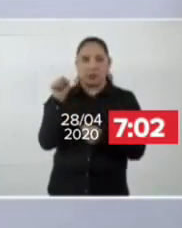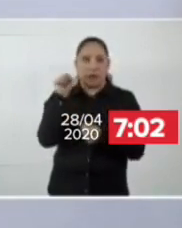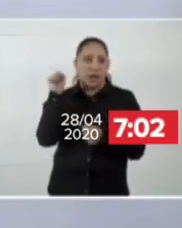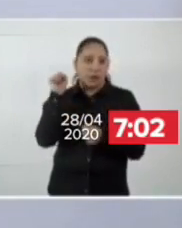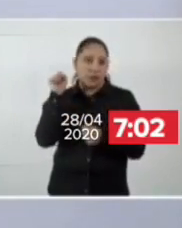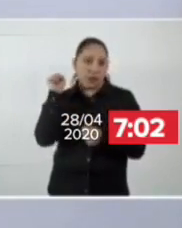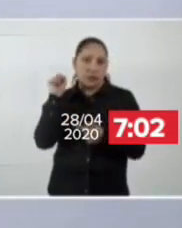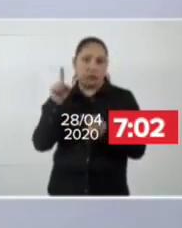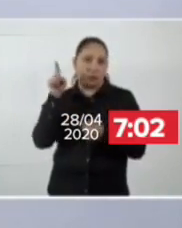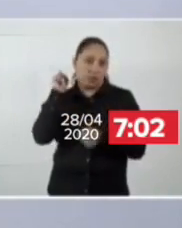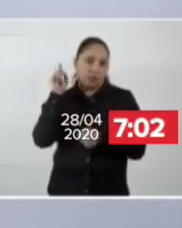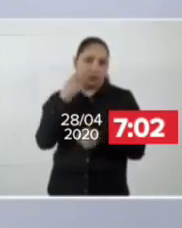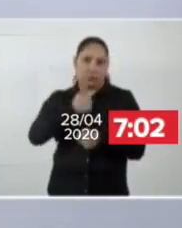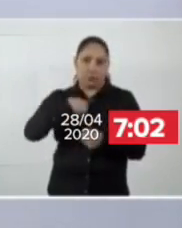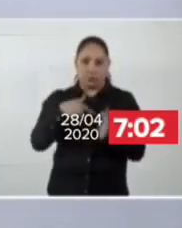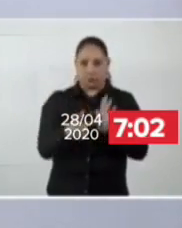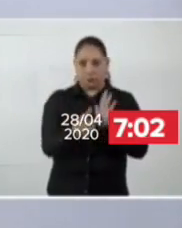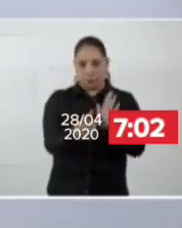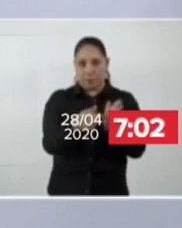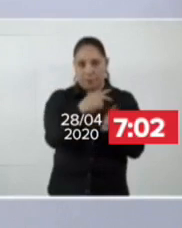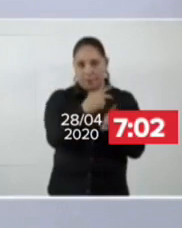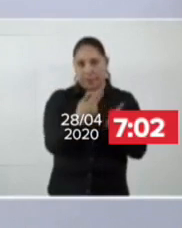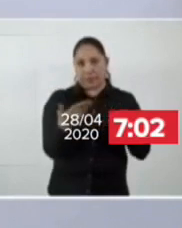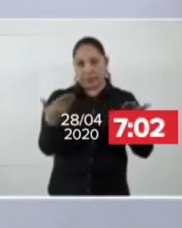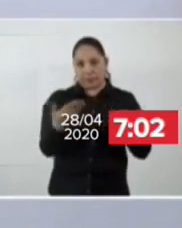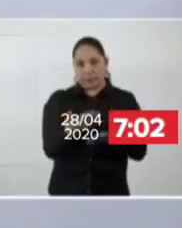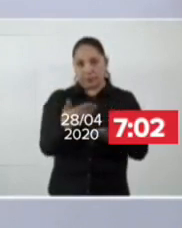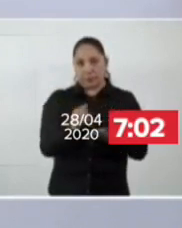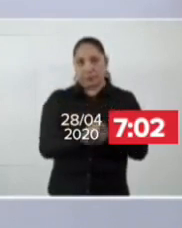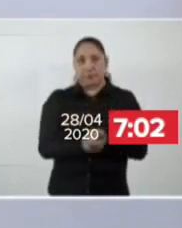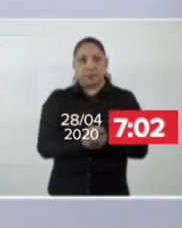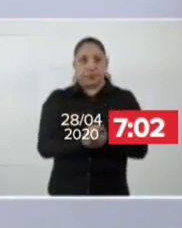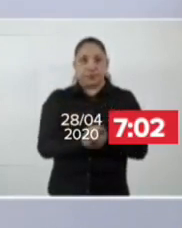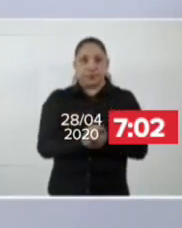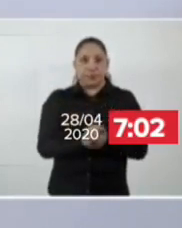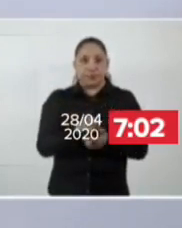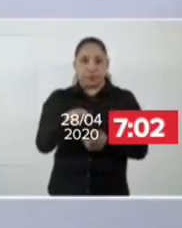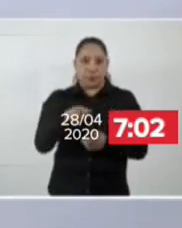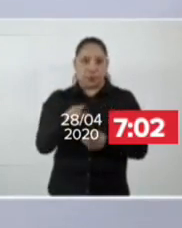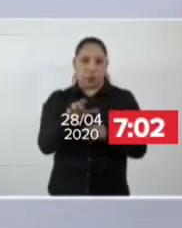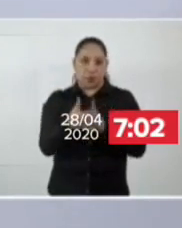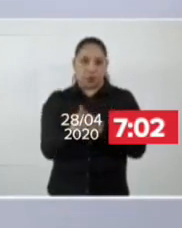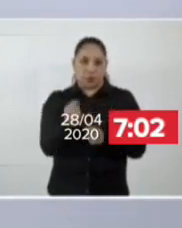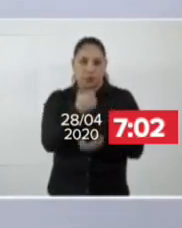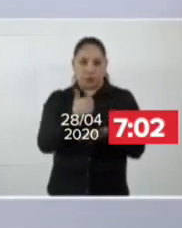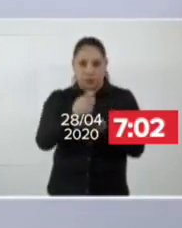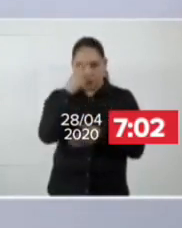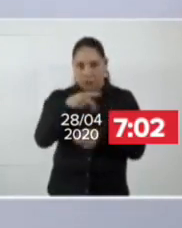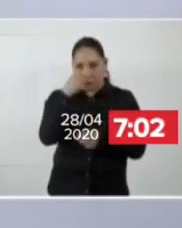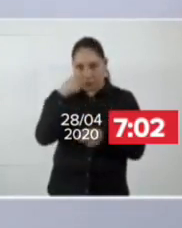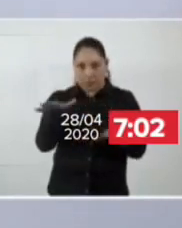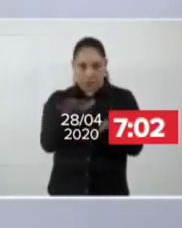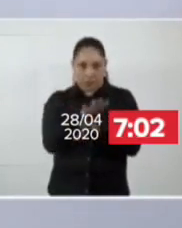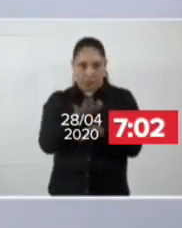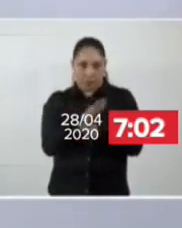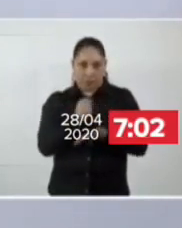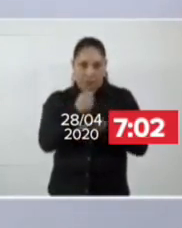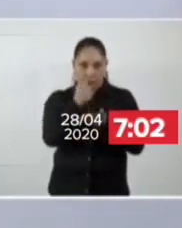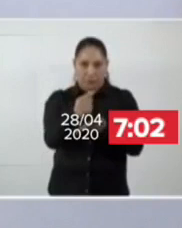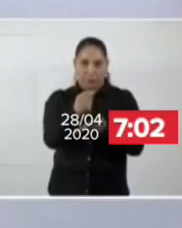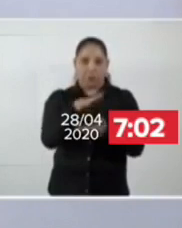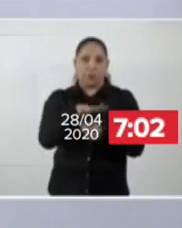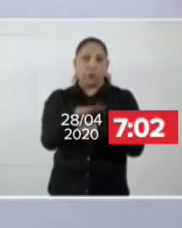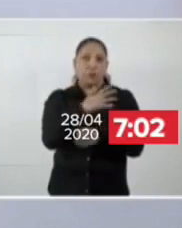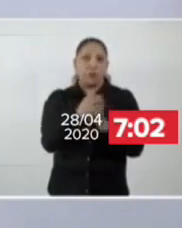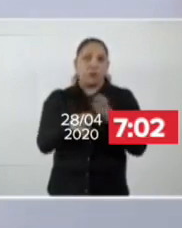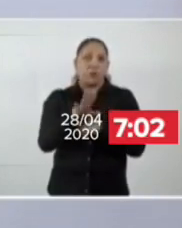presentar una iniciativa ya al Congreso de la Ciudad de México para algunas modificaciones al presupuesto y tienen que ver pues